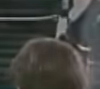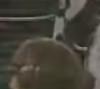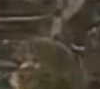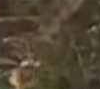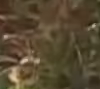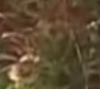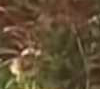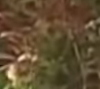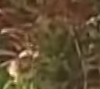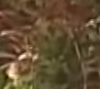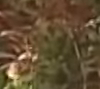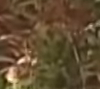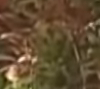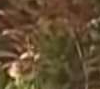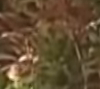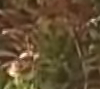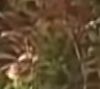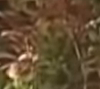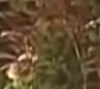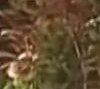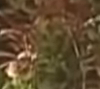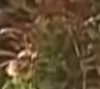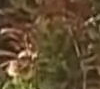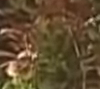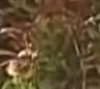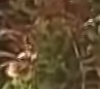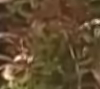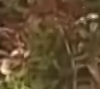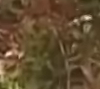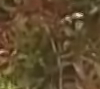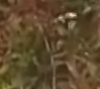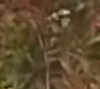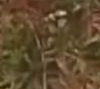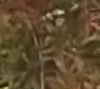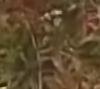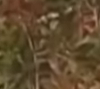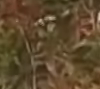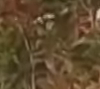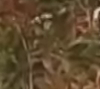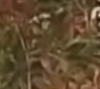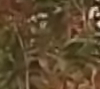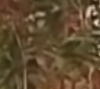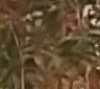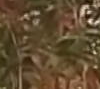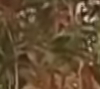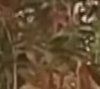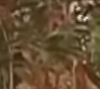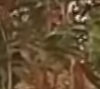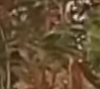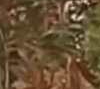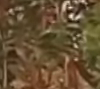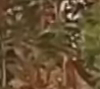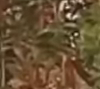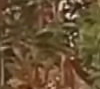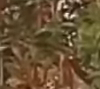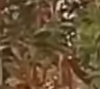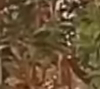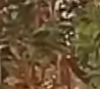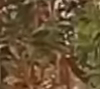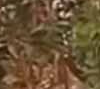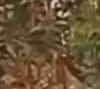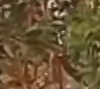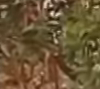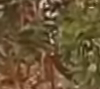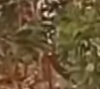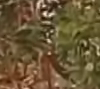Hola, buenas tardes. El contacto lo establecemos a esta hora desde el Palacio de Miraflores. En efecto, se da inicio a la 23ª cumbre